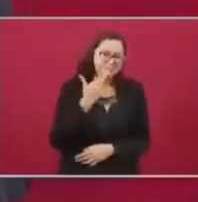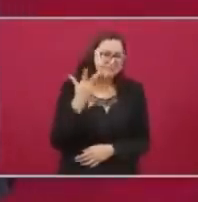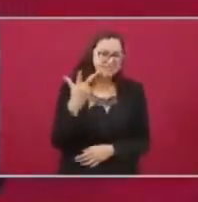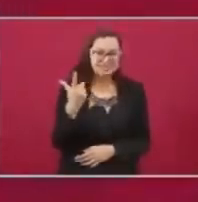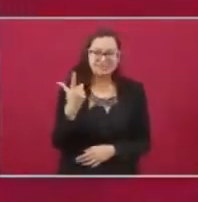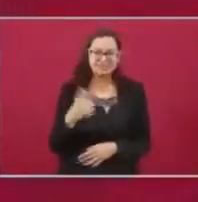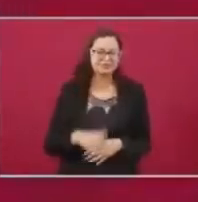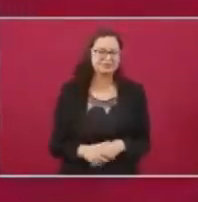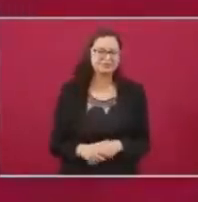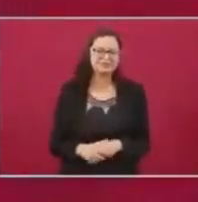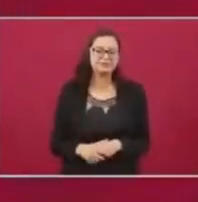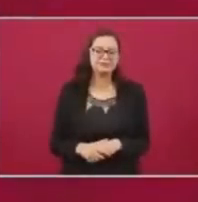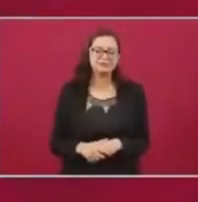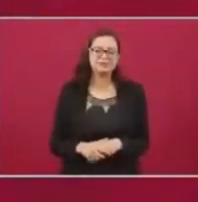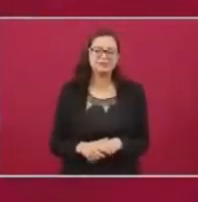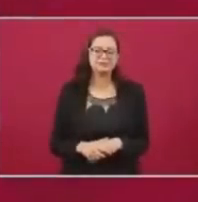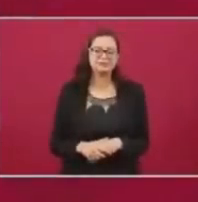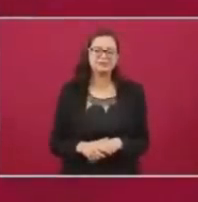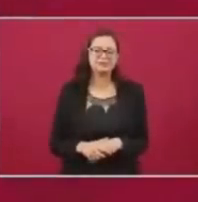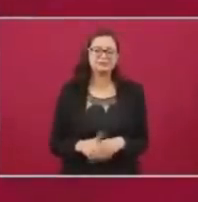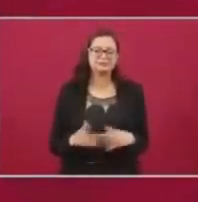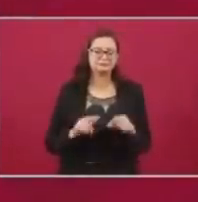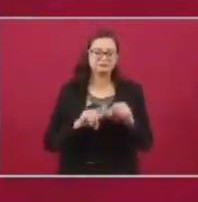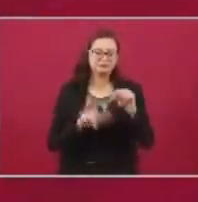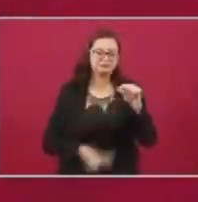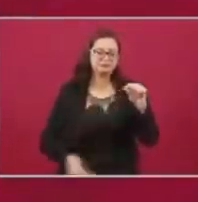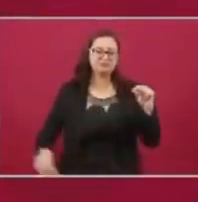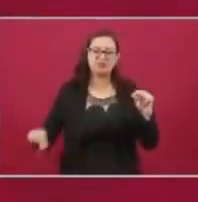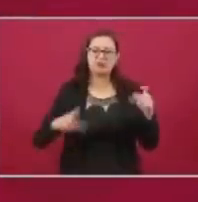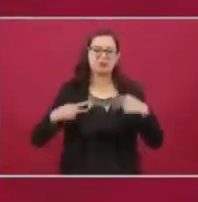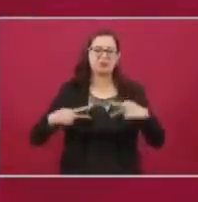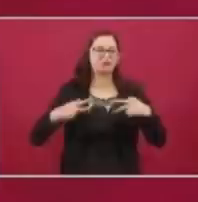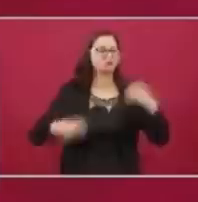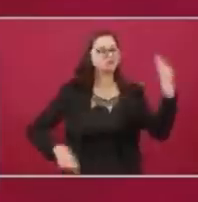para garantizar la seguridad pública.